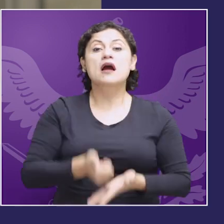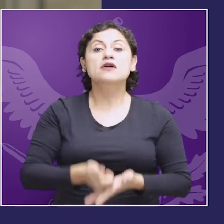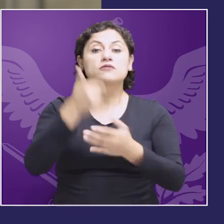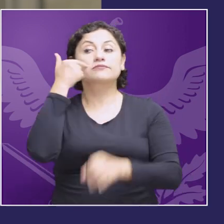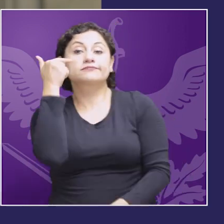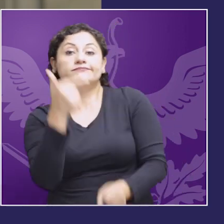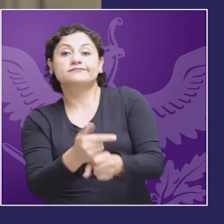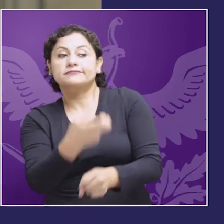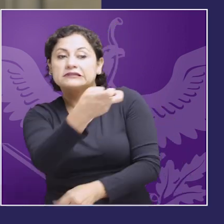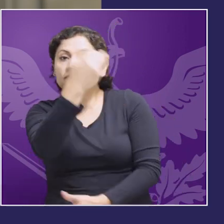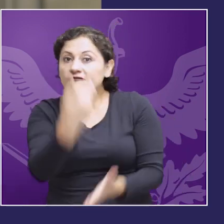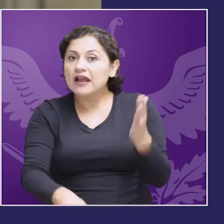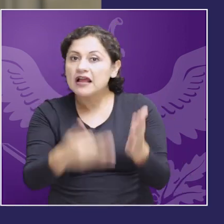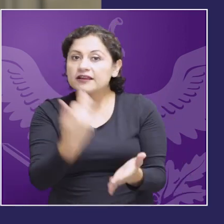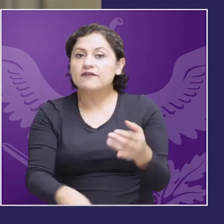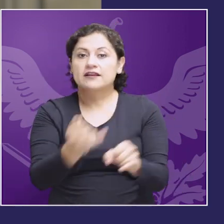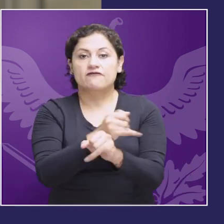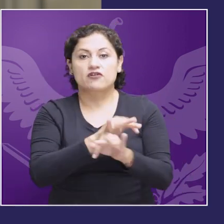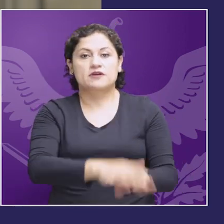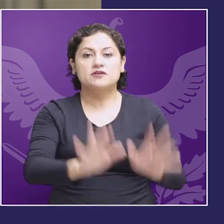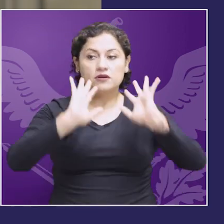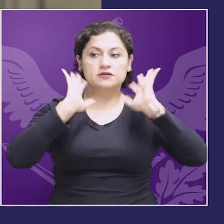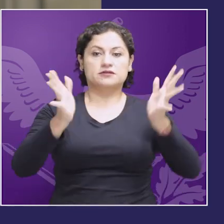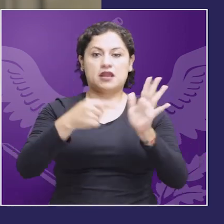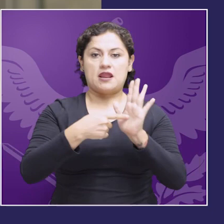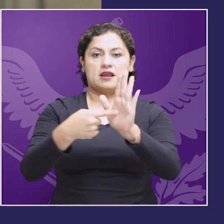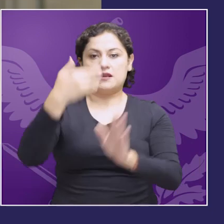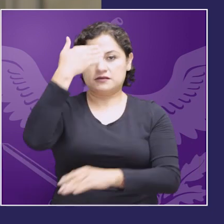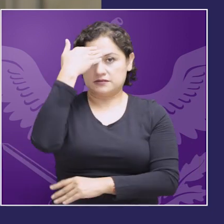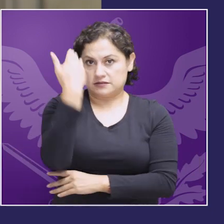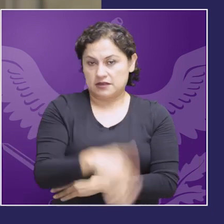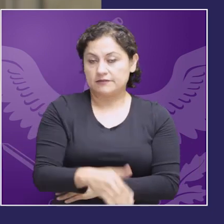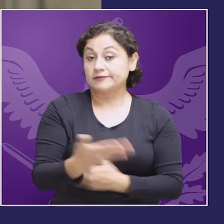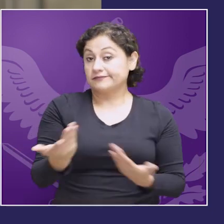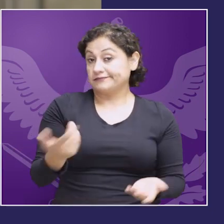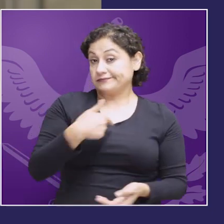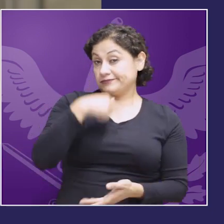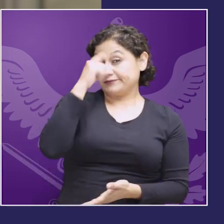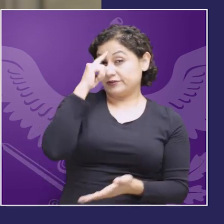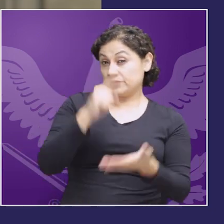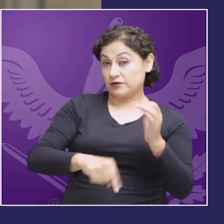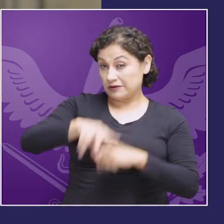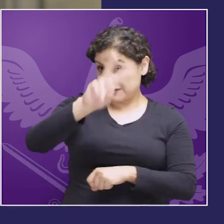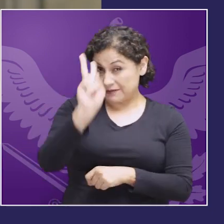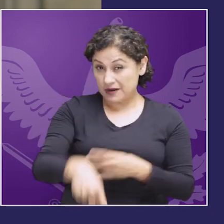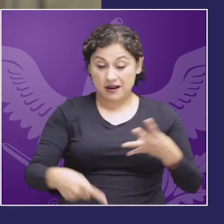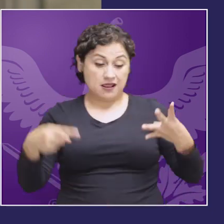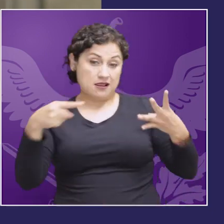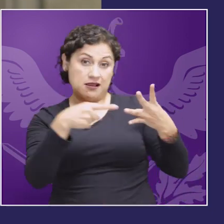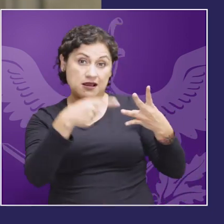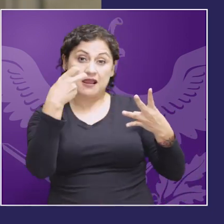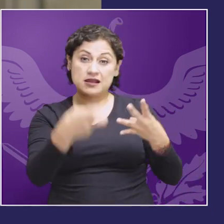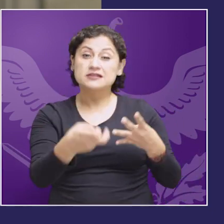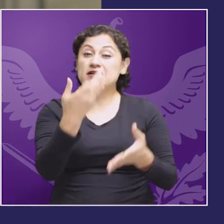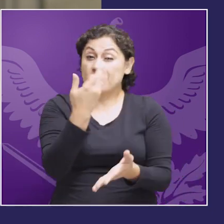de justicia y ha insistido en la necesidad de contar con mayor información. Yo creo que aquí efectivamente no tenemos verdadera conciencia de la importancia